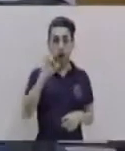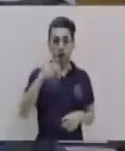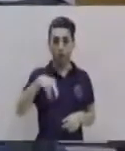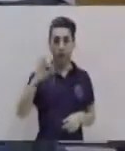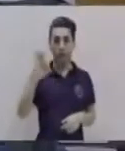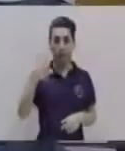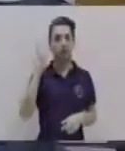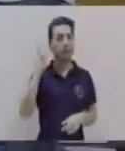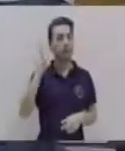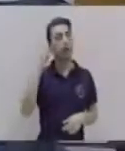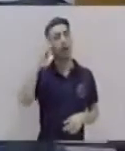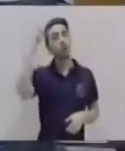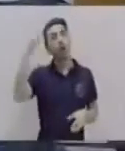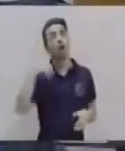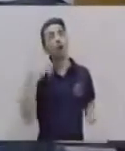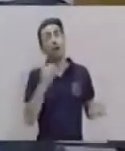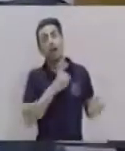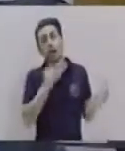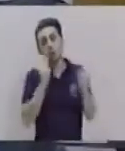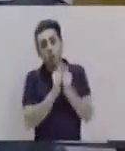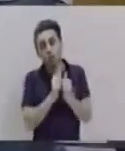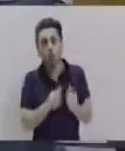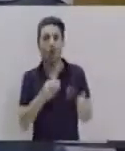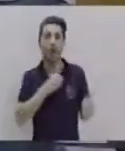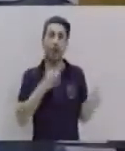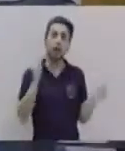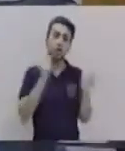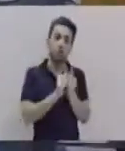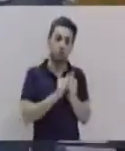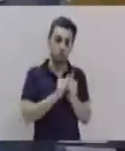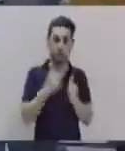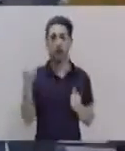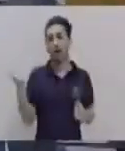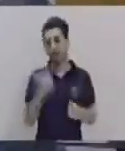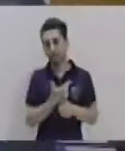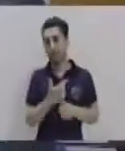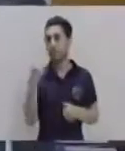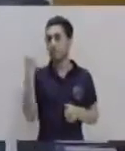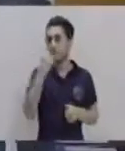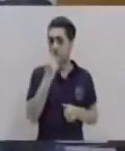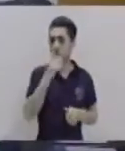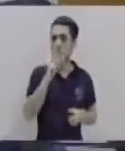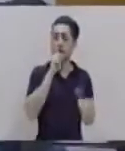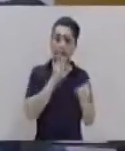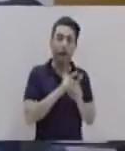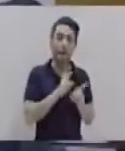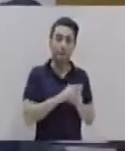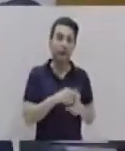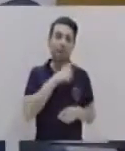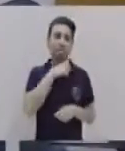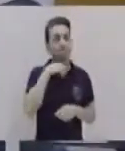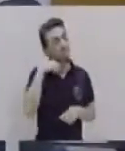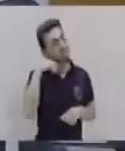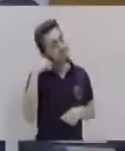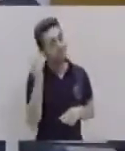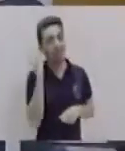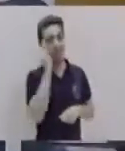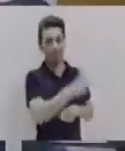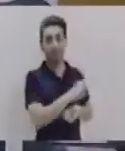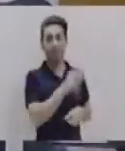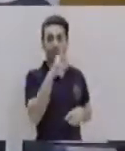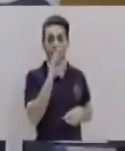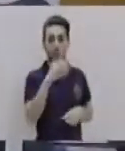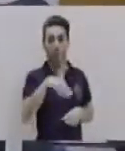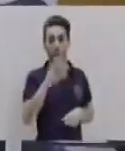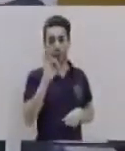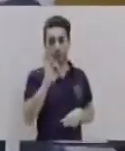veía como la joya más hermosa que pudo haber encontrado. Y Julieta también estaba plenamente enamorada de Romeo y soñaban